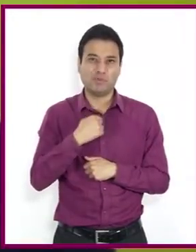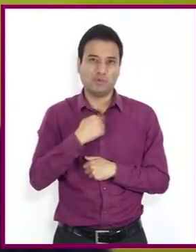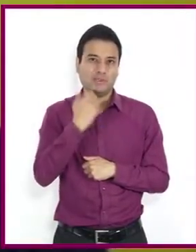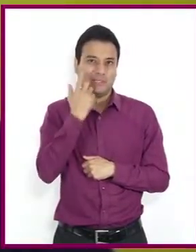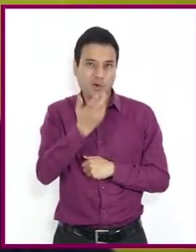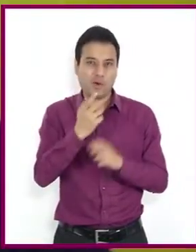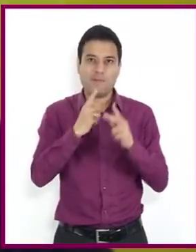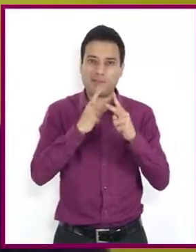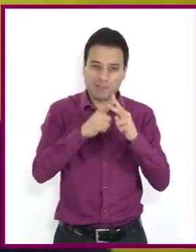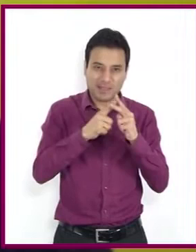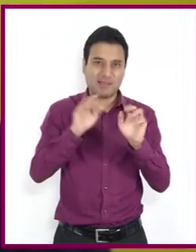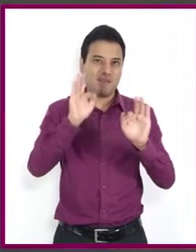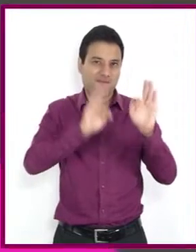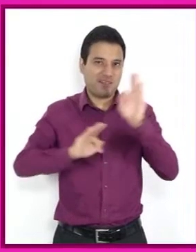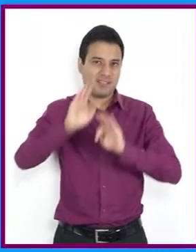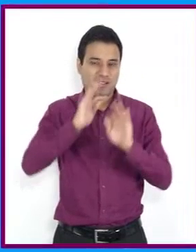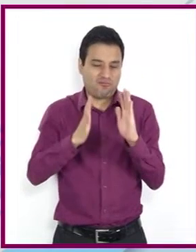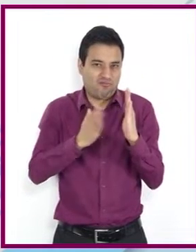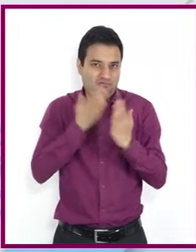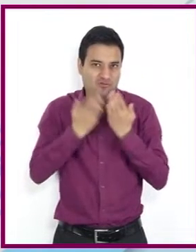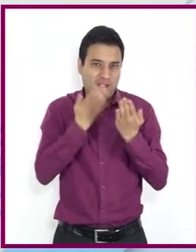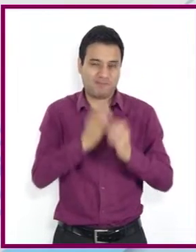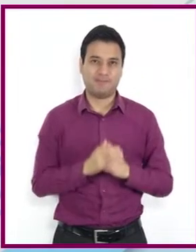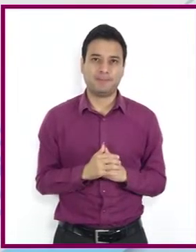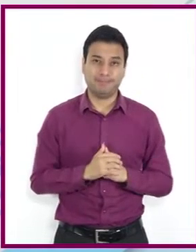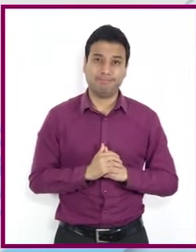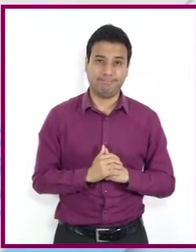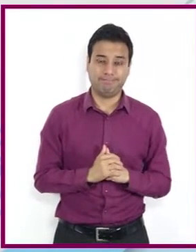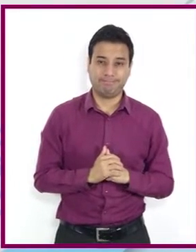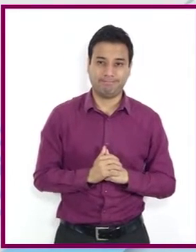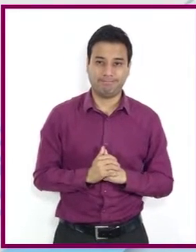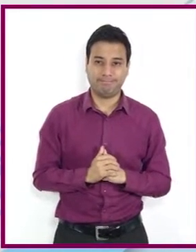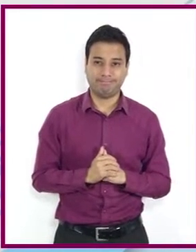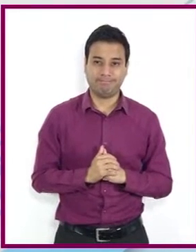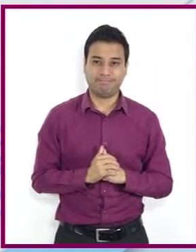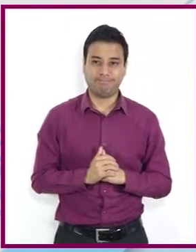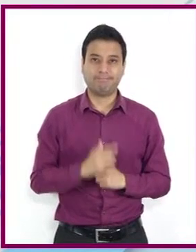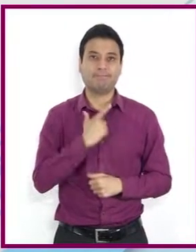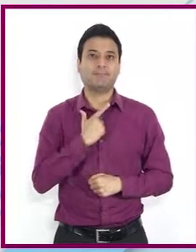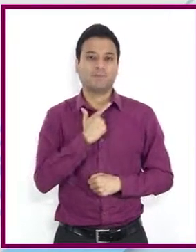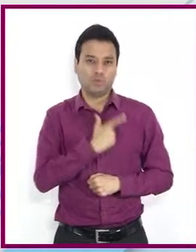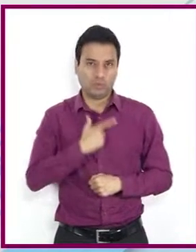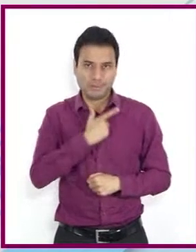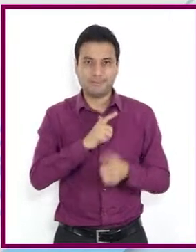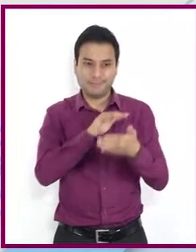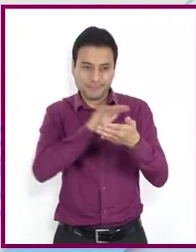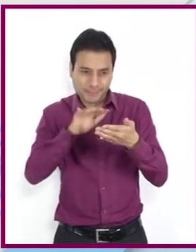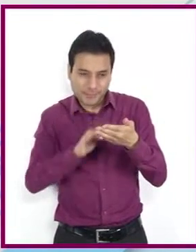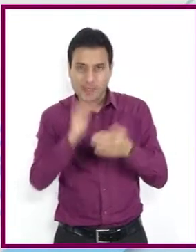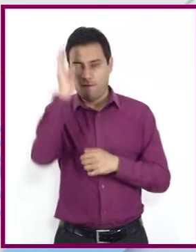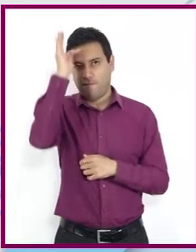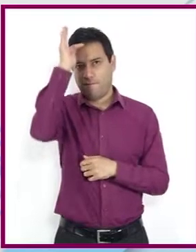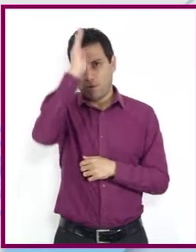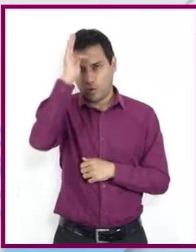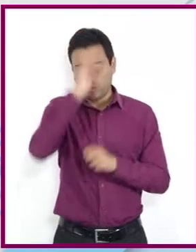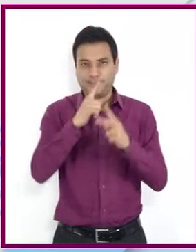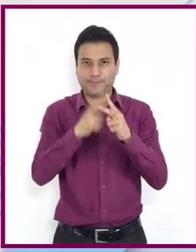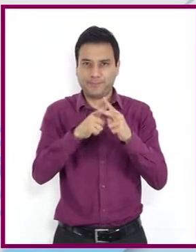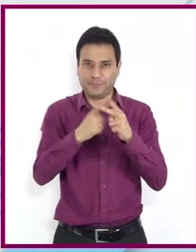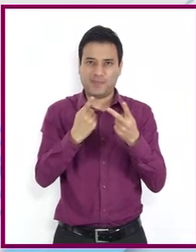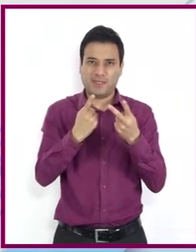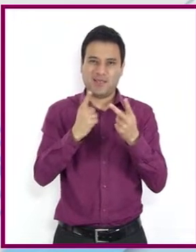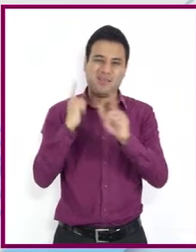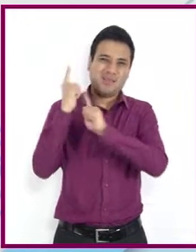las matemáticas. Sí. Me gustaba leer a filósofos y matemáticos griegos como